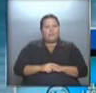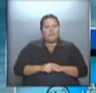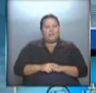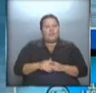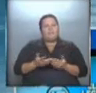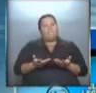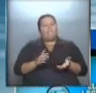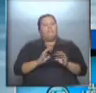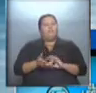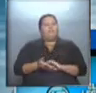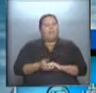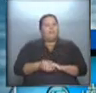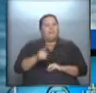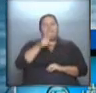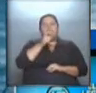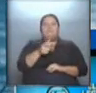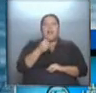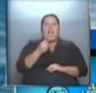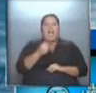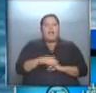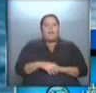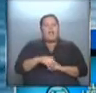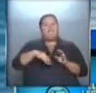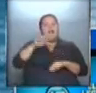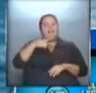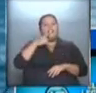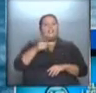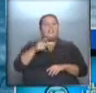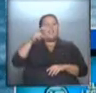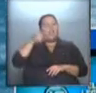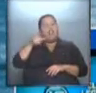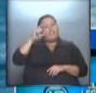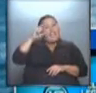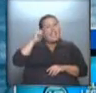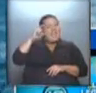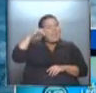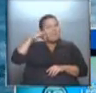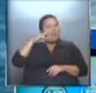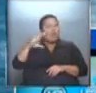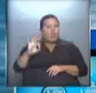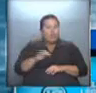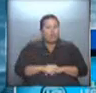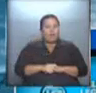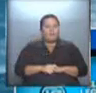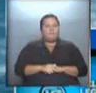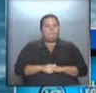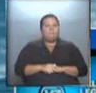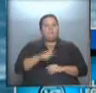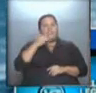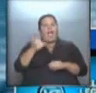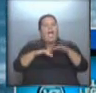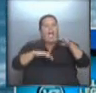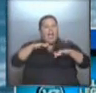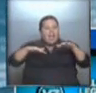Era, en algún sentido, una palabra de mayor circulación ahora, contrahegemónico, digamos, ¿no? Una instancia contrahegemónica que